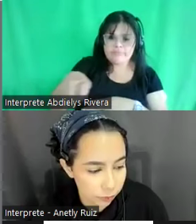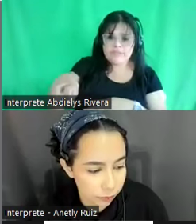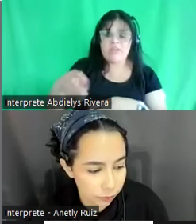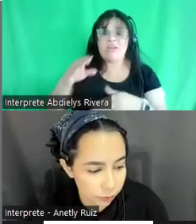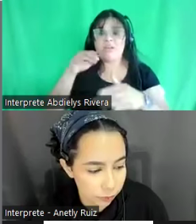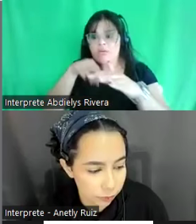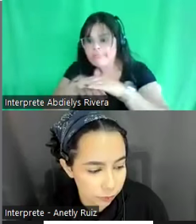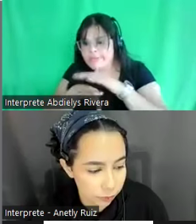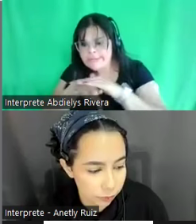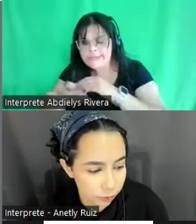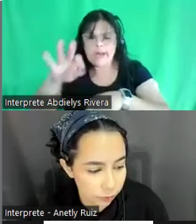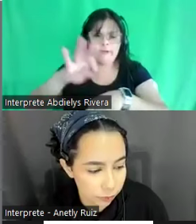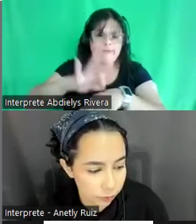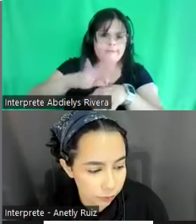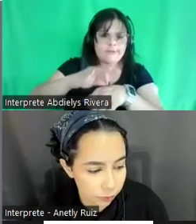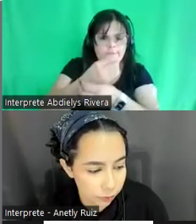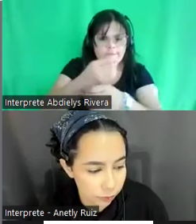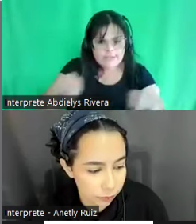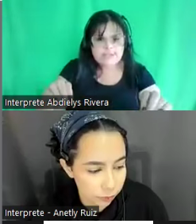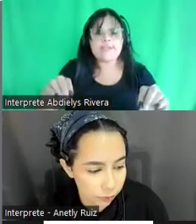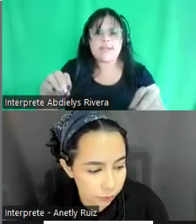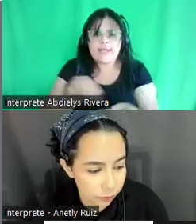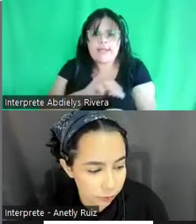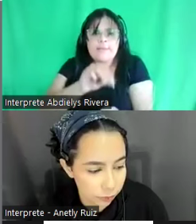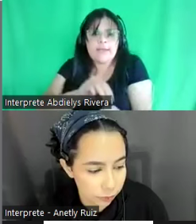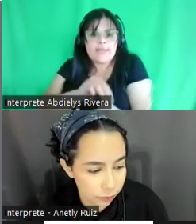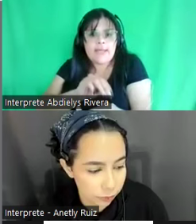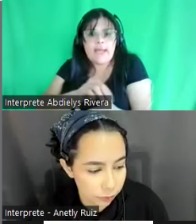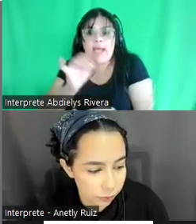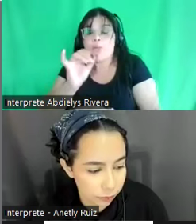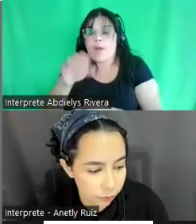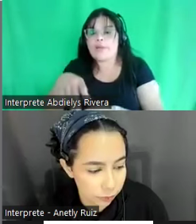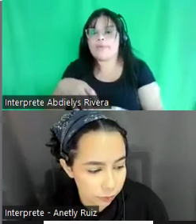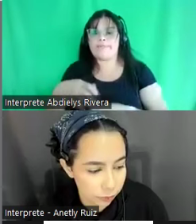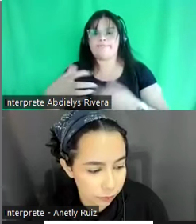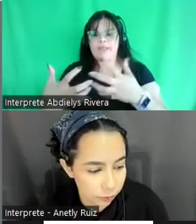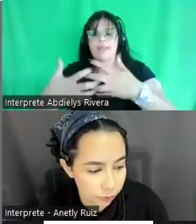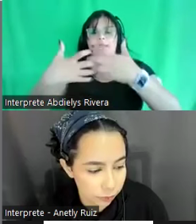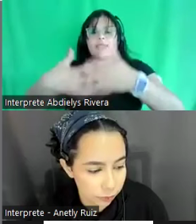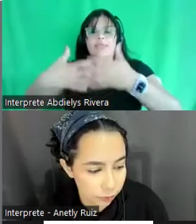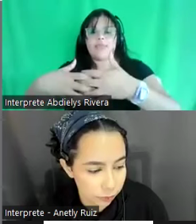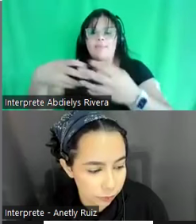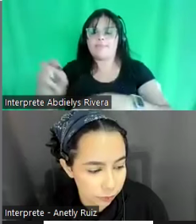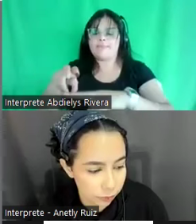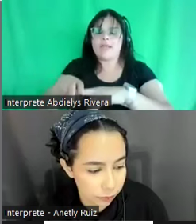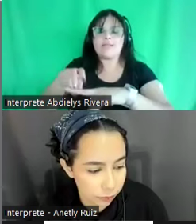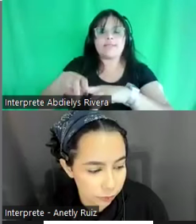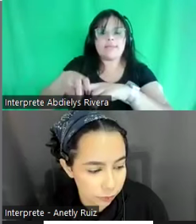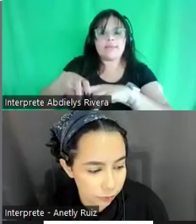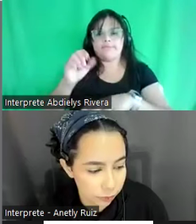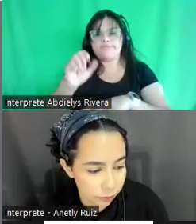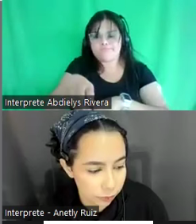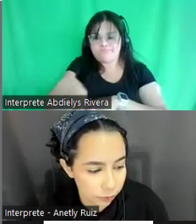esté preparada para recibir un paciente con silla eléctrica motorizada y que entienda la información que